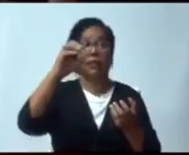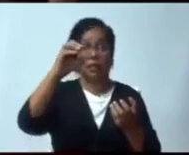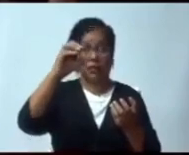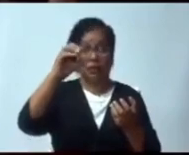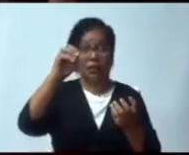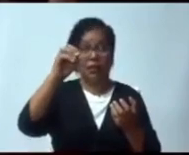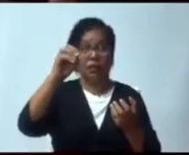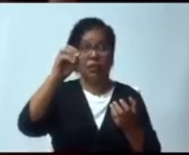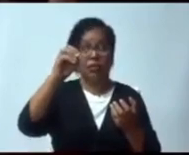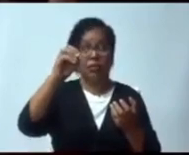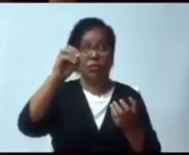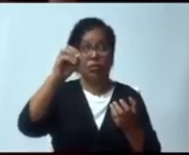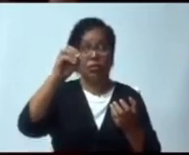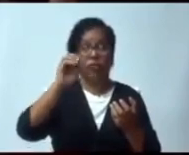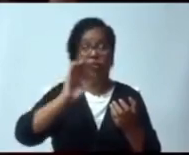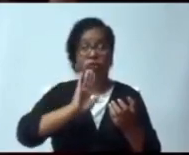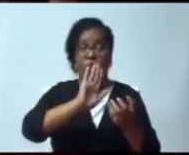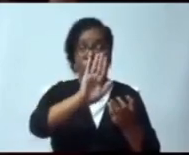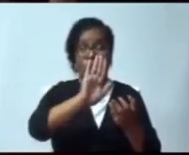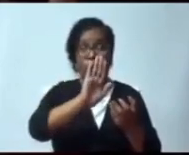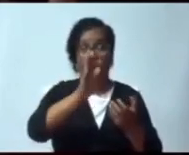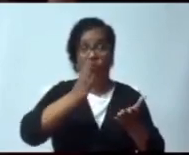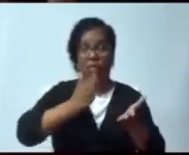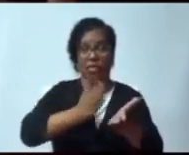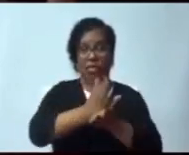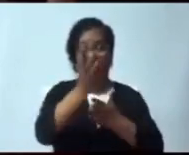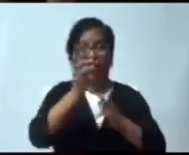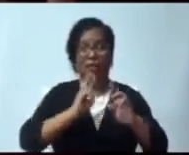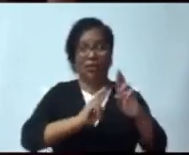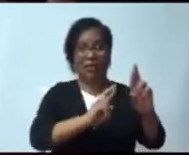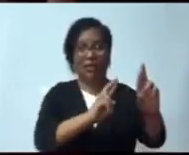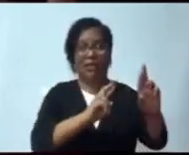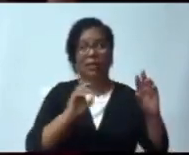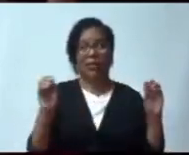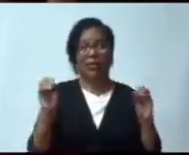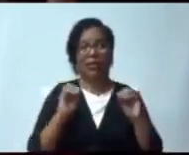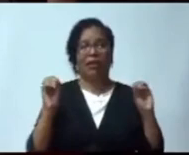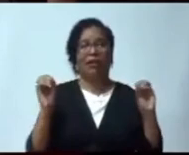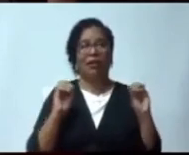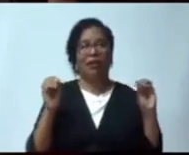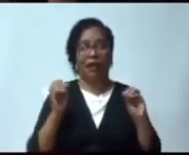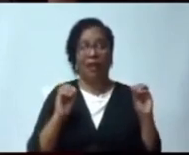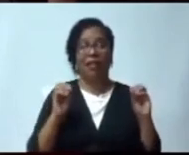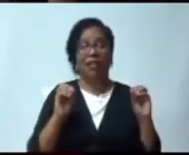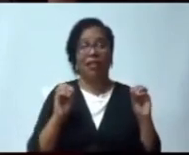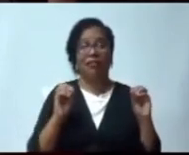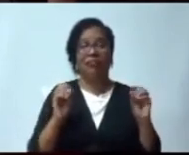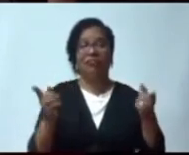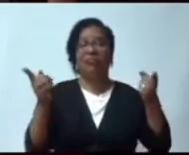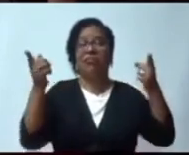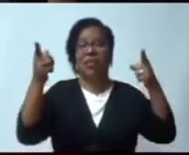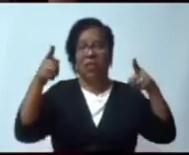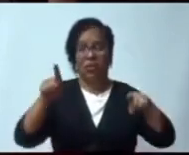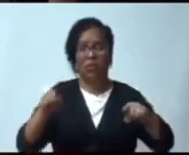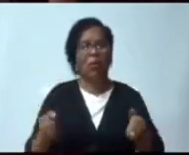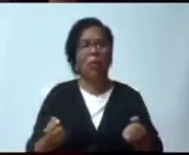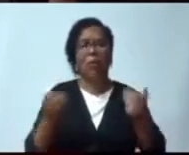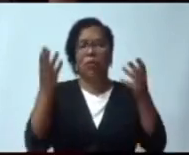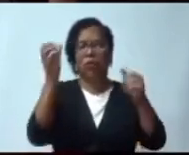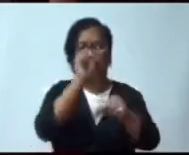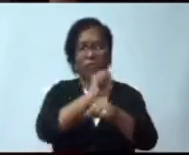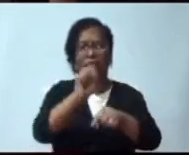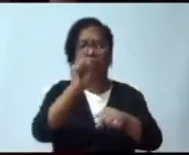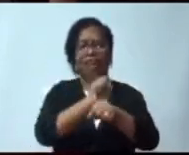vulneró el derecho de la protesta, trayendo como consecuencia la muerte de muchos trabajadores.